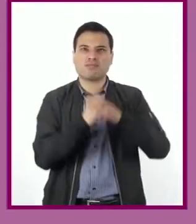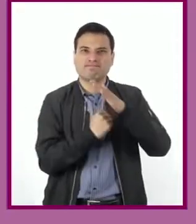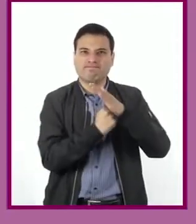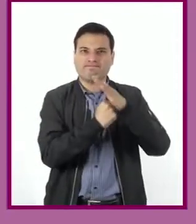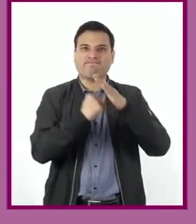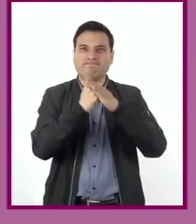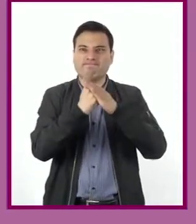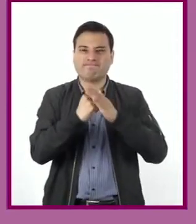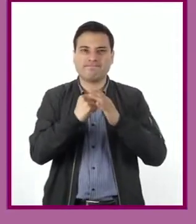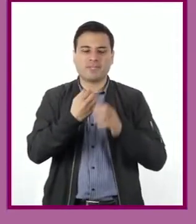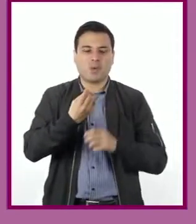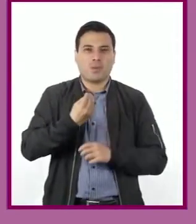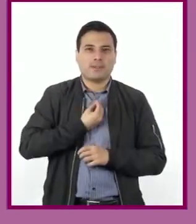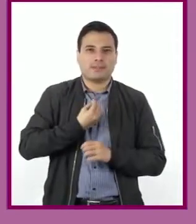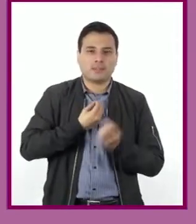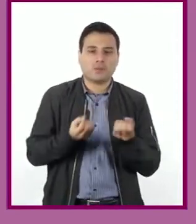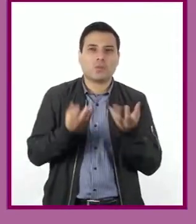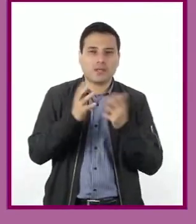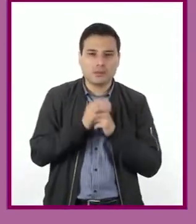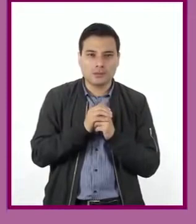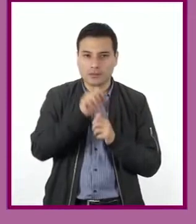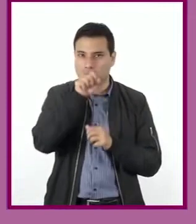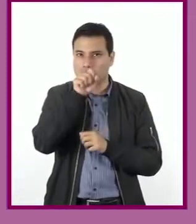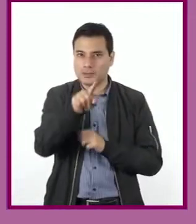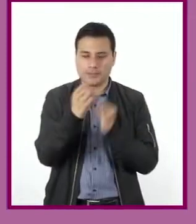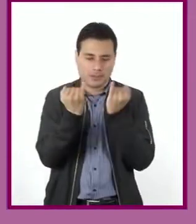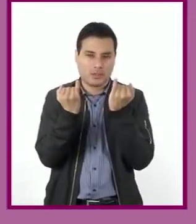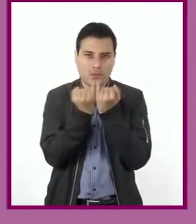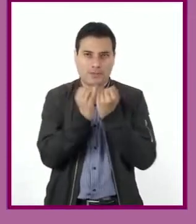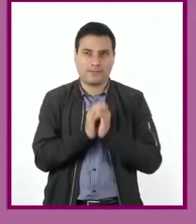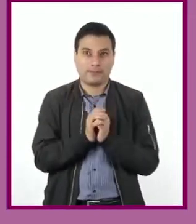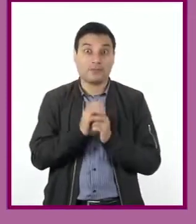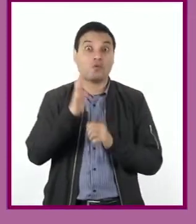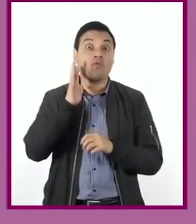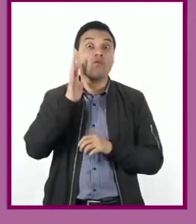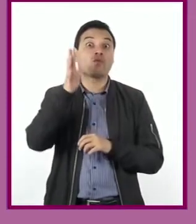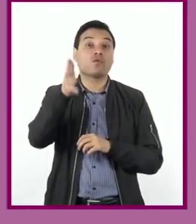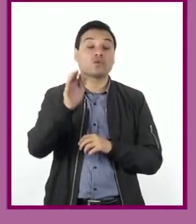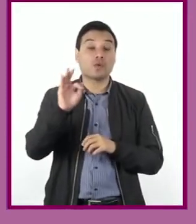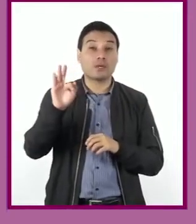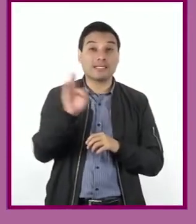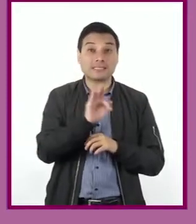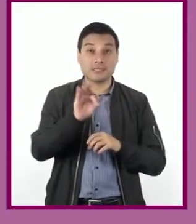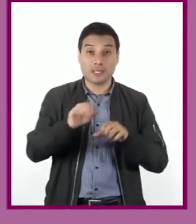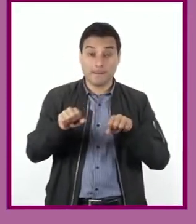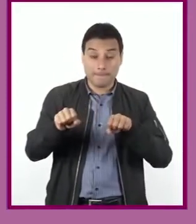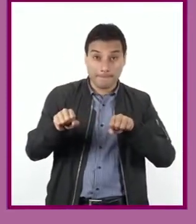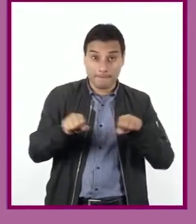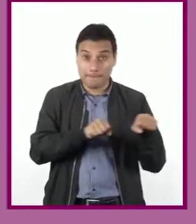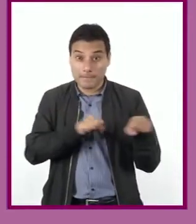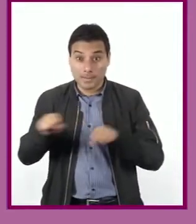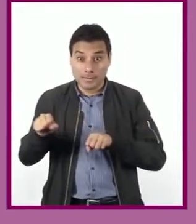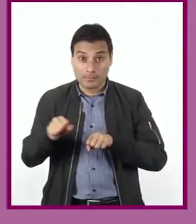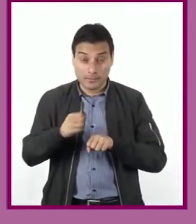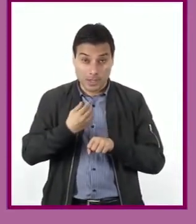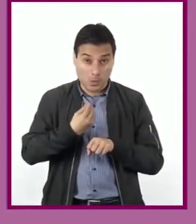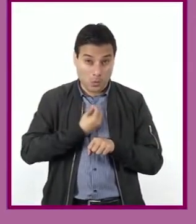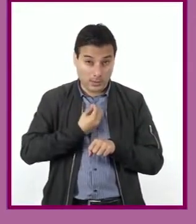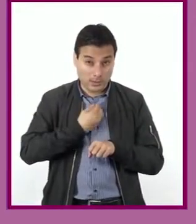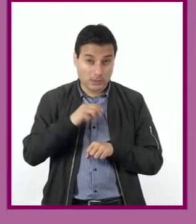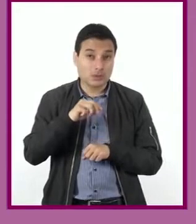edificio, así como la resistencia que tendrá este en caso de que se presente un sismo.